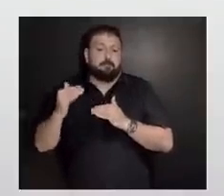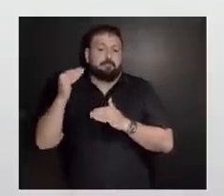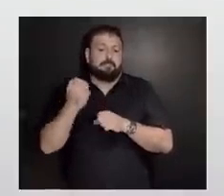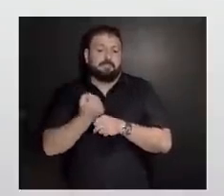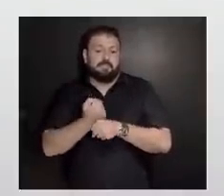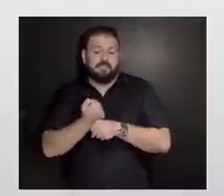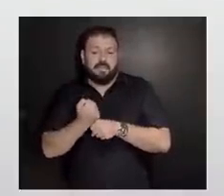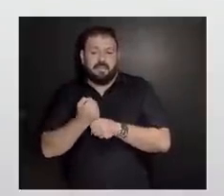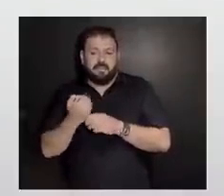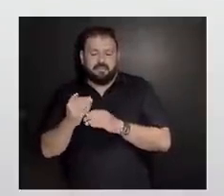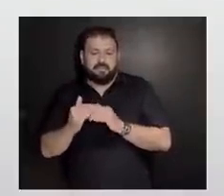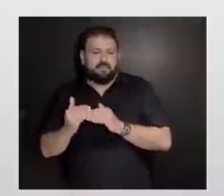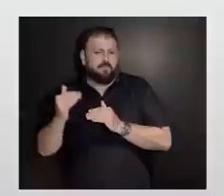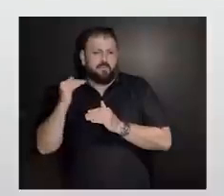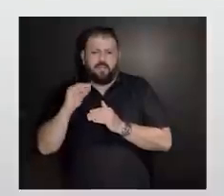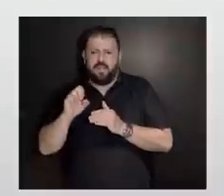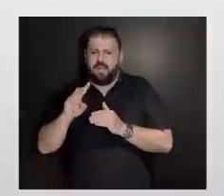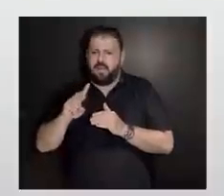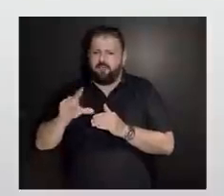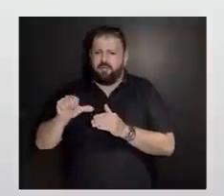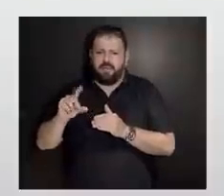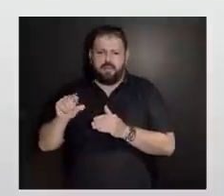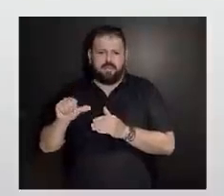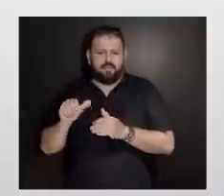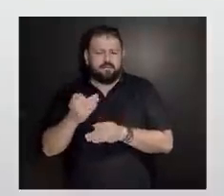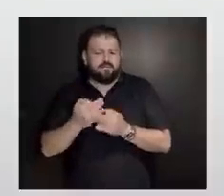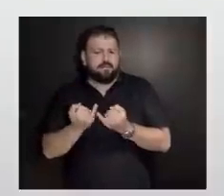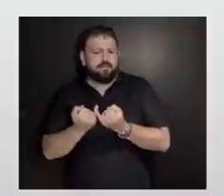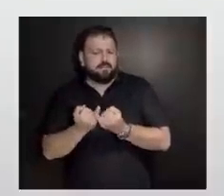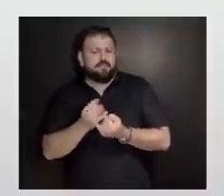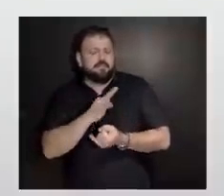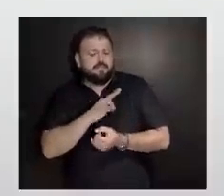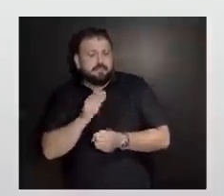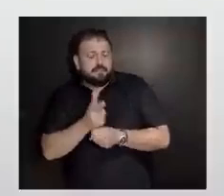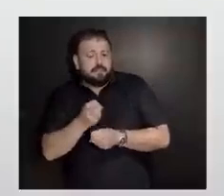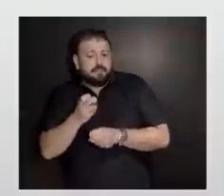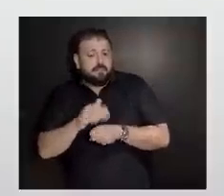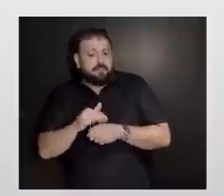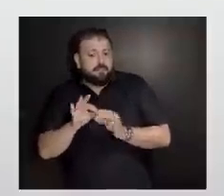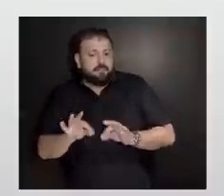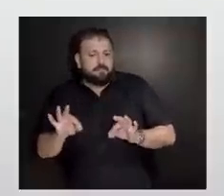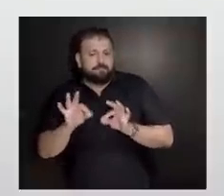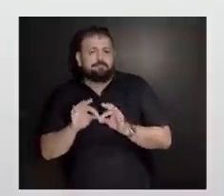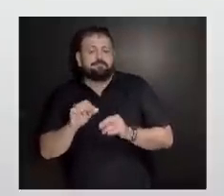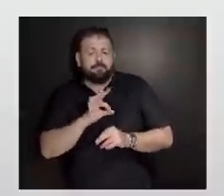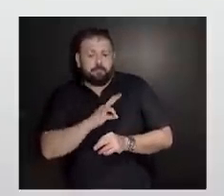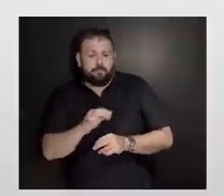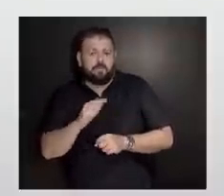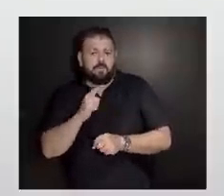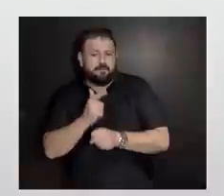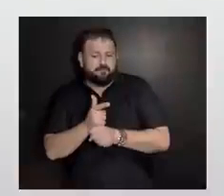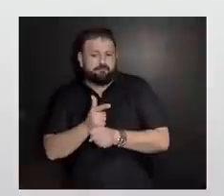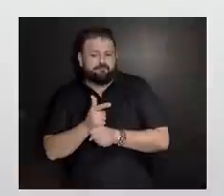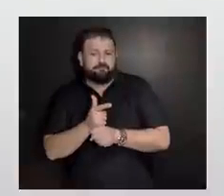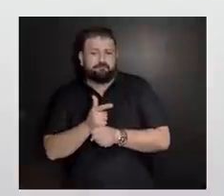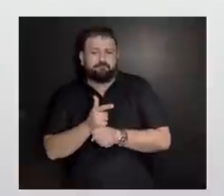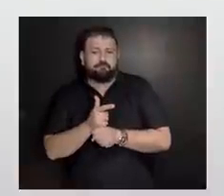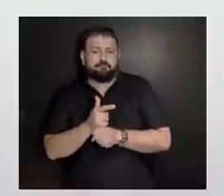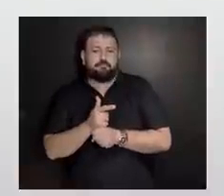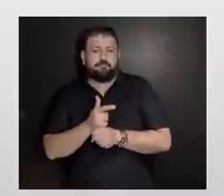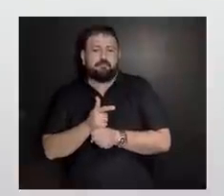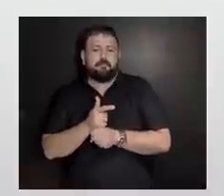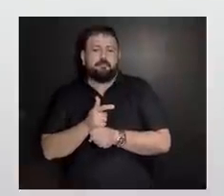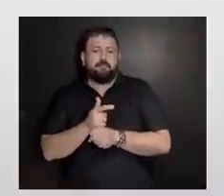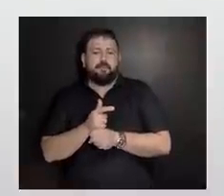Y sí, o sea, en su mayoría esto es como la característica más importante, pero también se encuentran las hipoglucemias. Y ojo